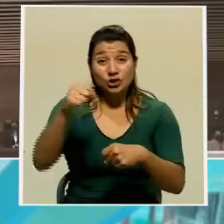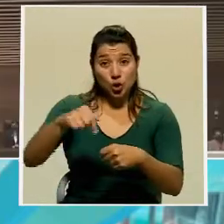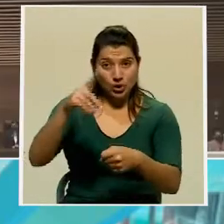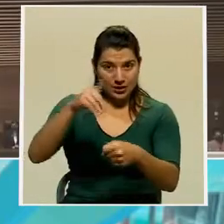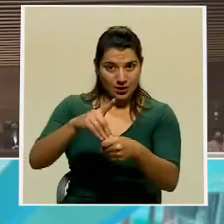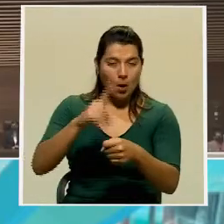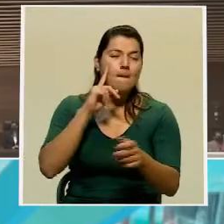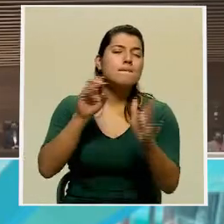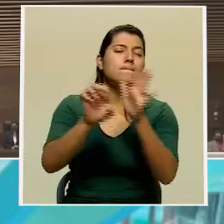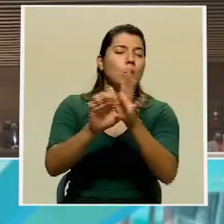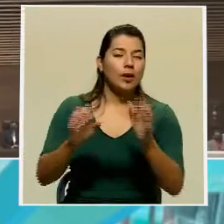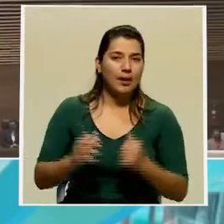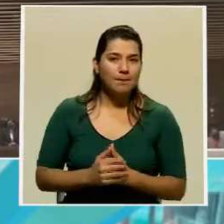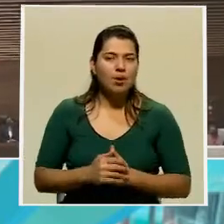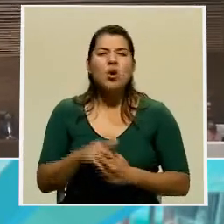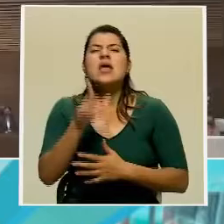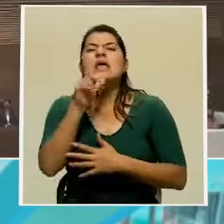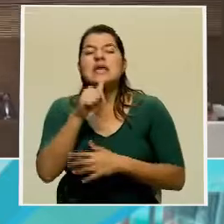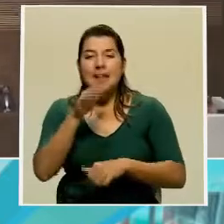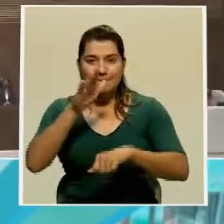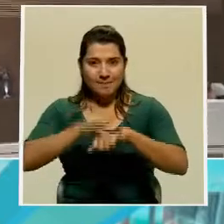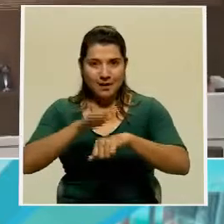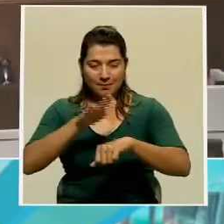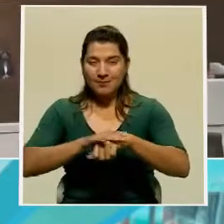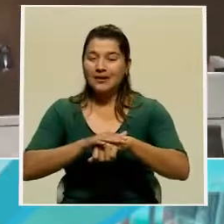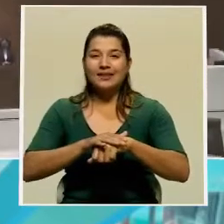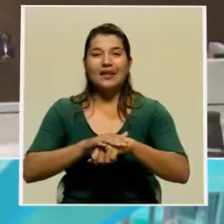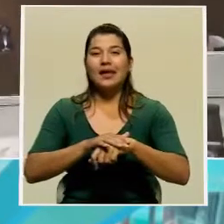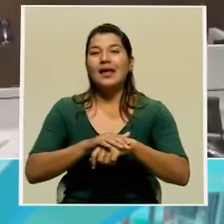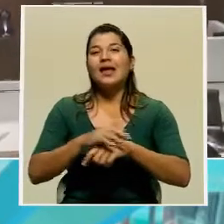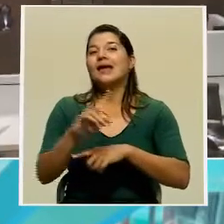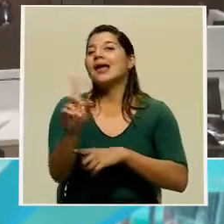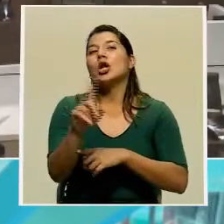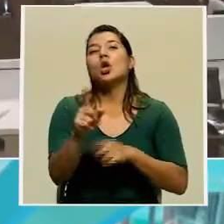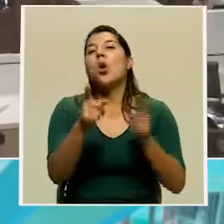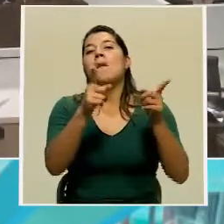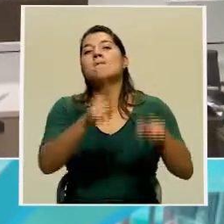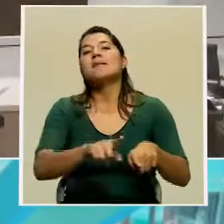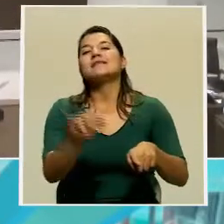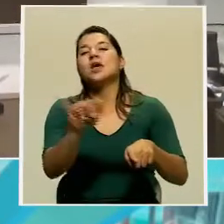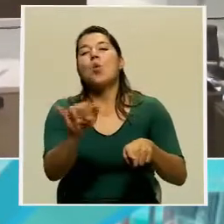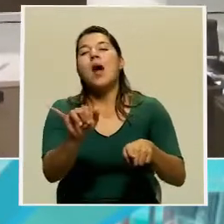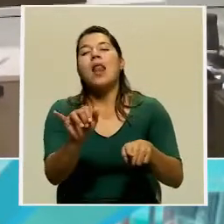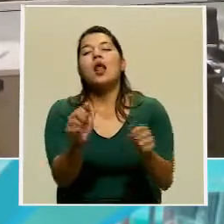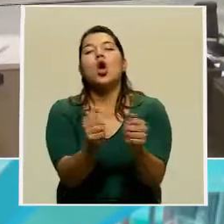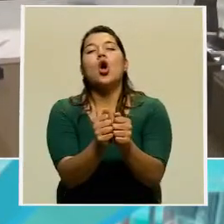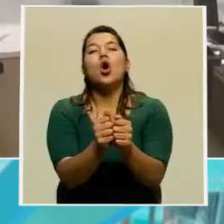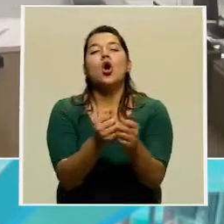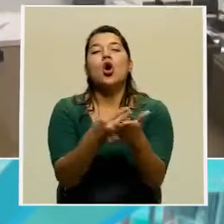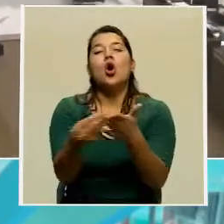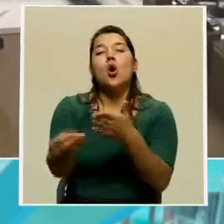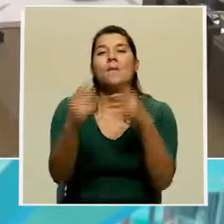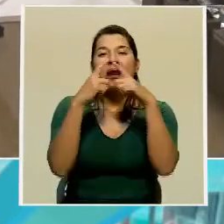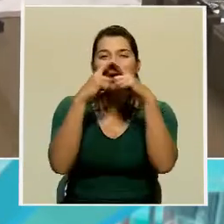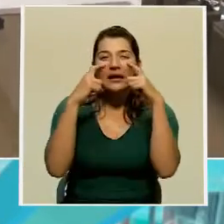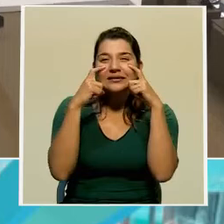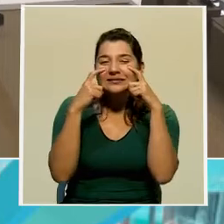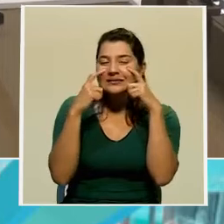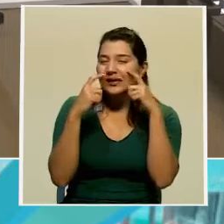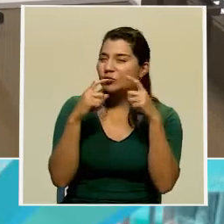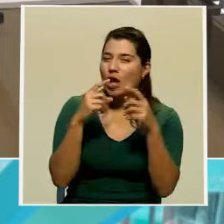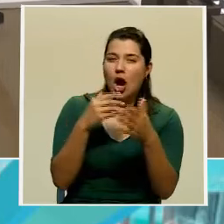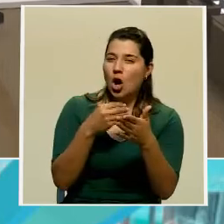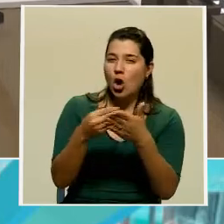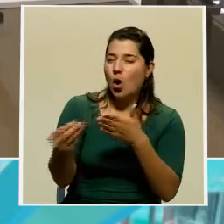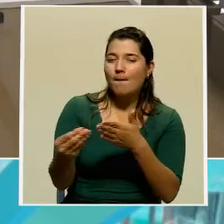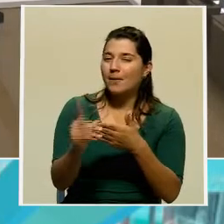quién garantizaba que no iba a pasar lo que ocurrió con las mascarillas de la COVID-19, aquella compra millonaria por parte de la Caja, y